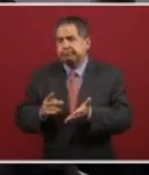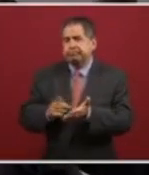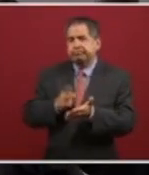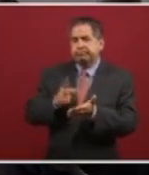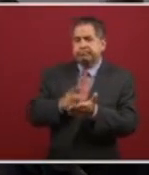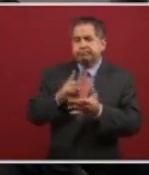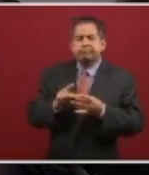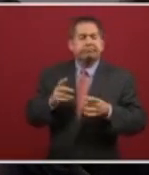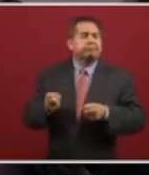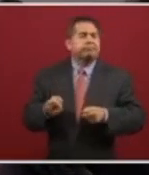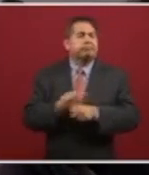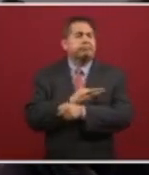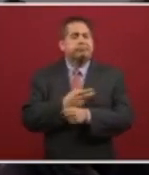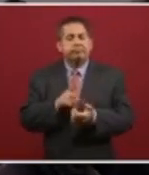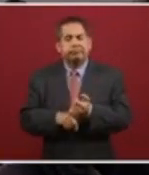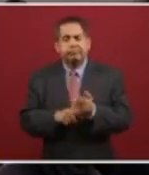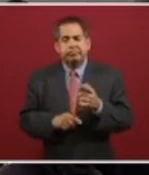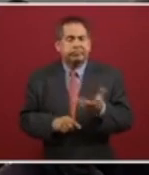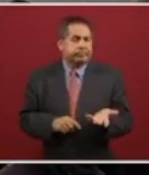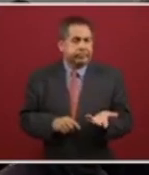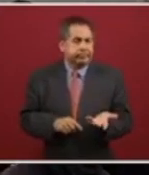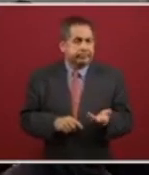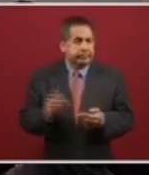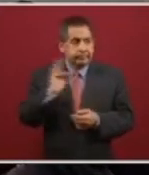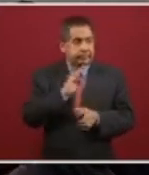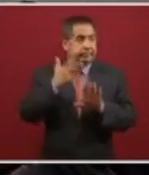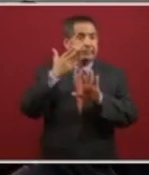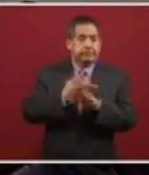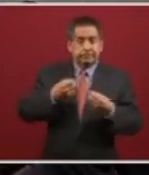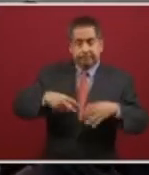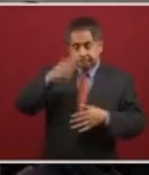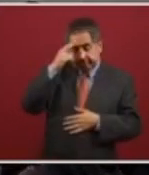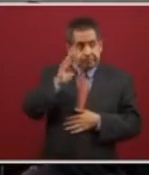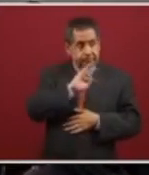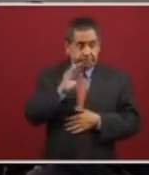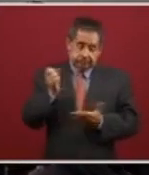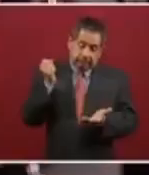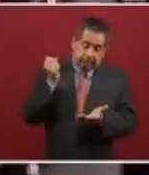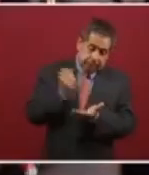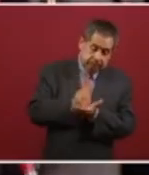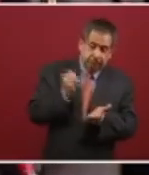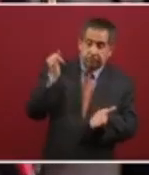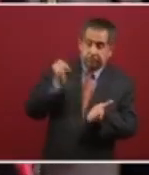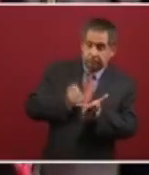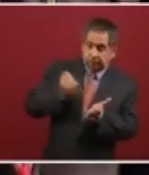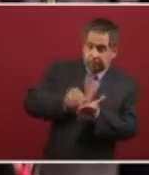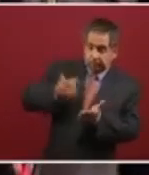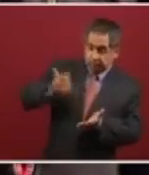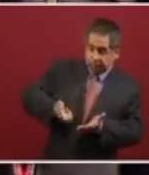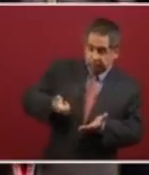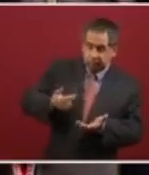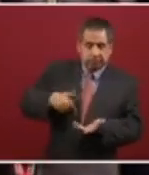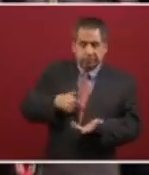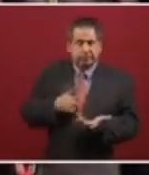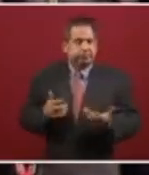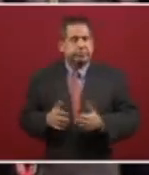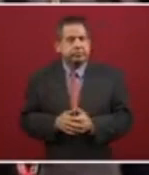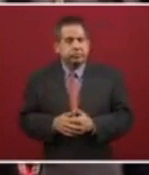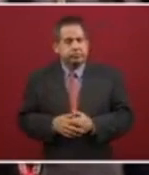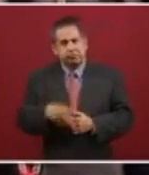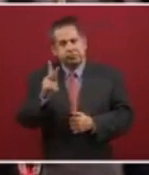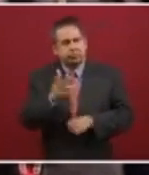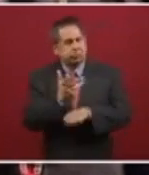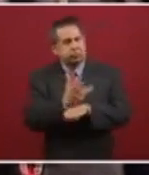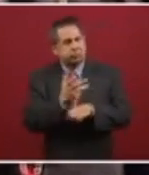sobre los efectos que pueden afectar a México si se les aplica los aranceles. Sin embargo, Estados